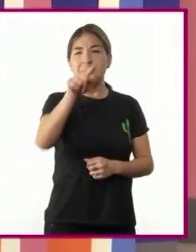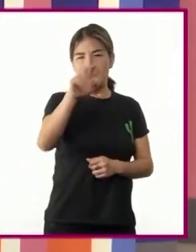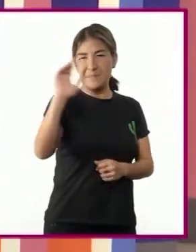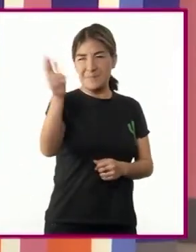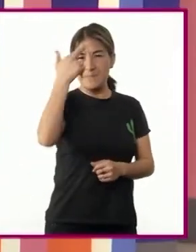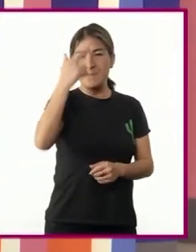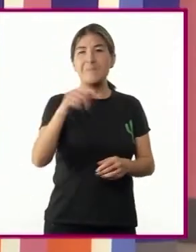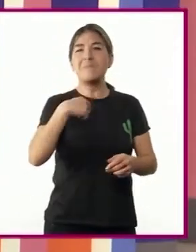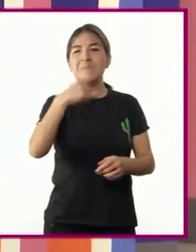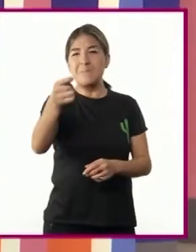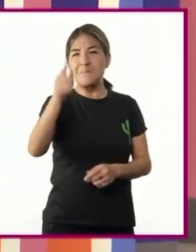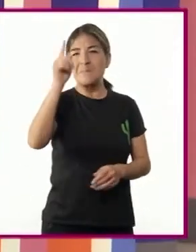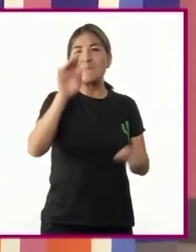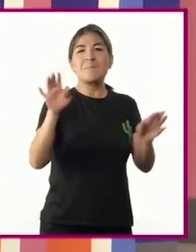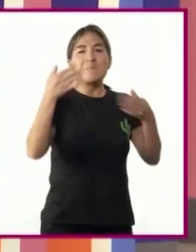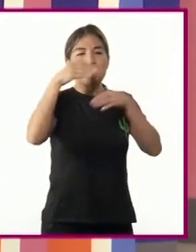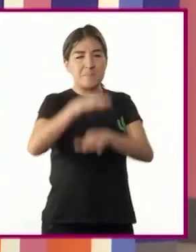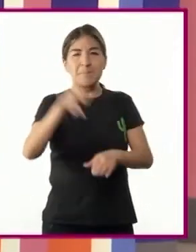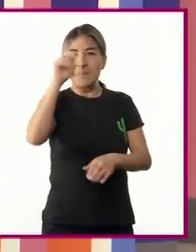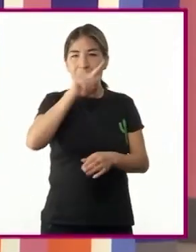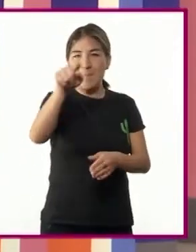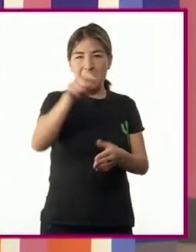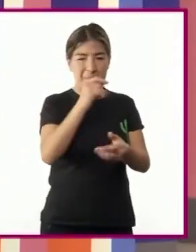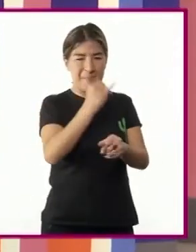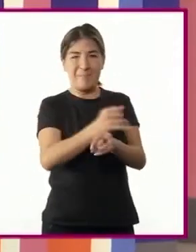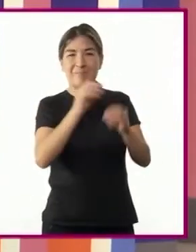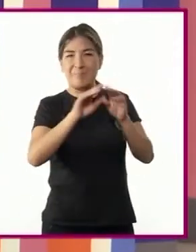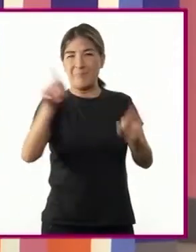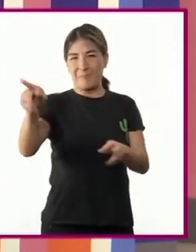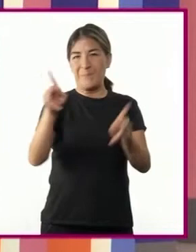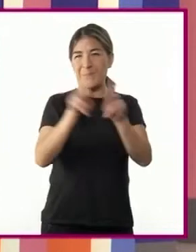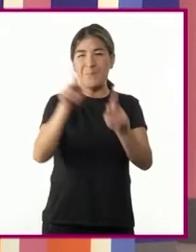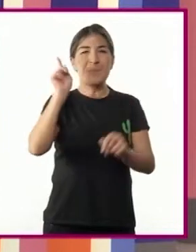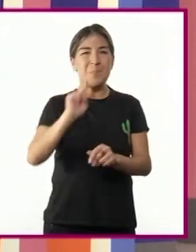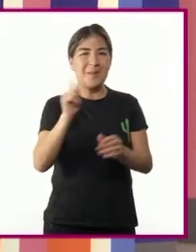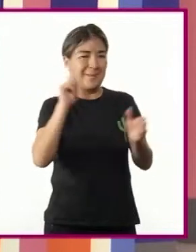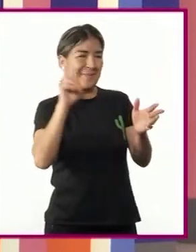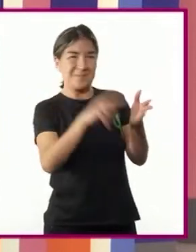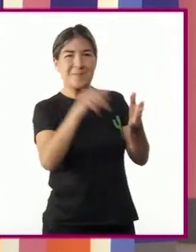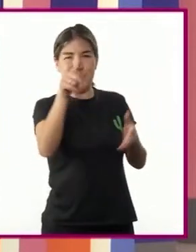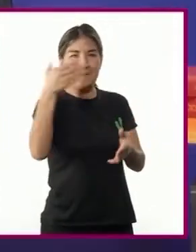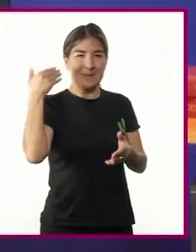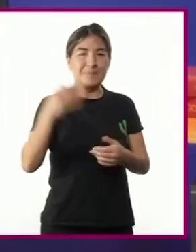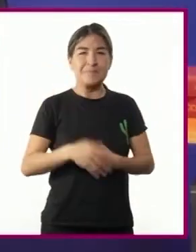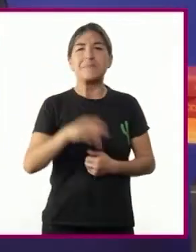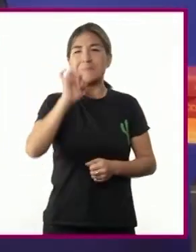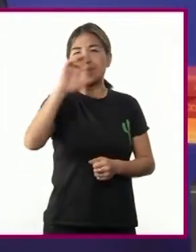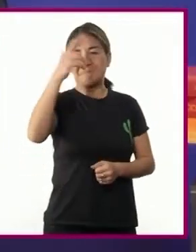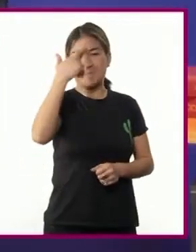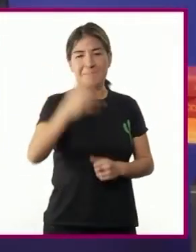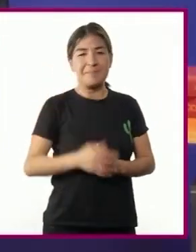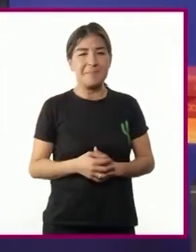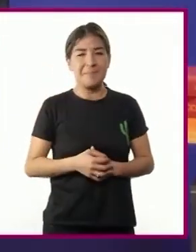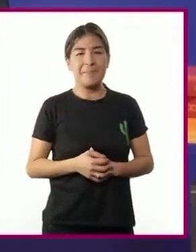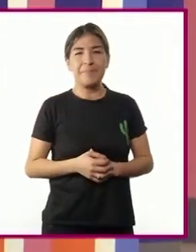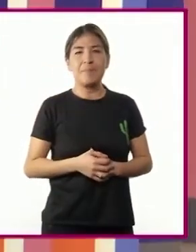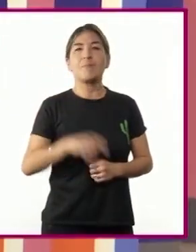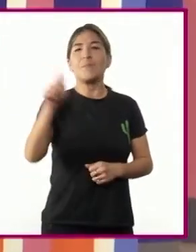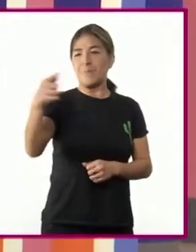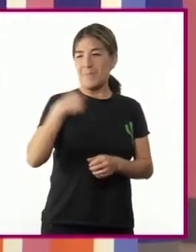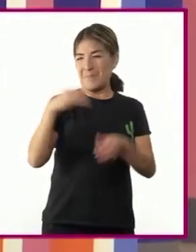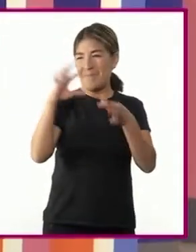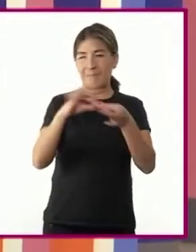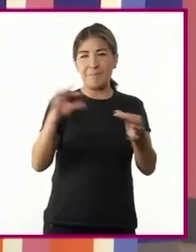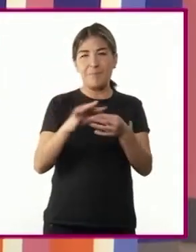la sugerencia que planteaste sobre el informe que te enseñó tu prima? Sí. Me comentabas que